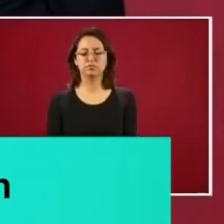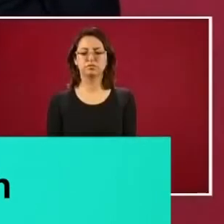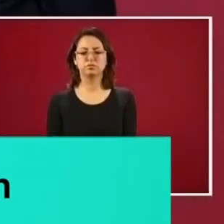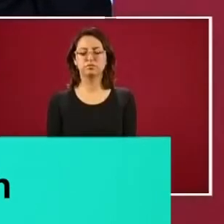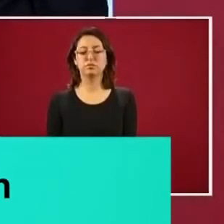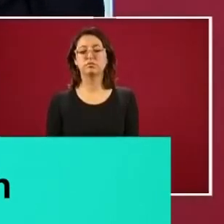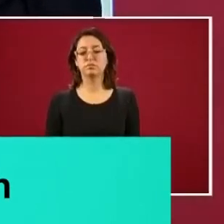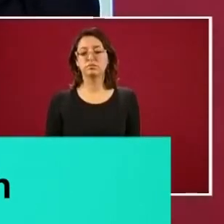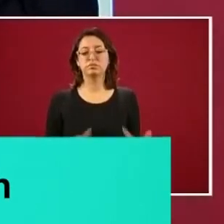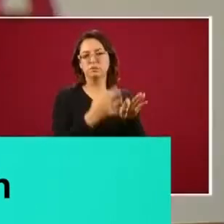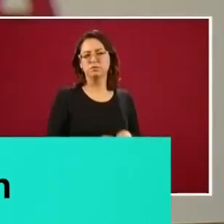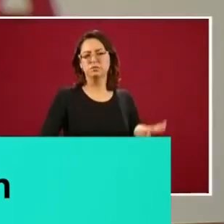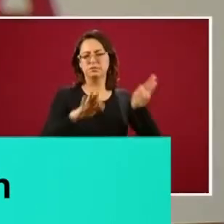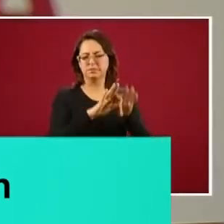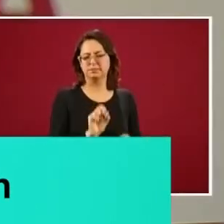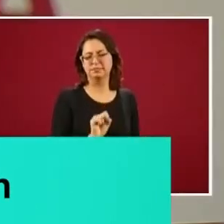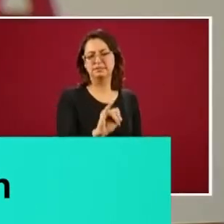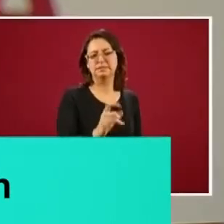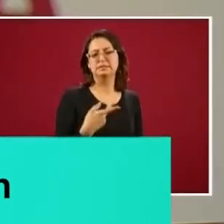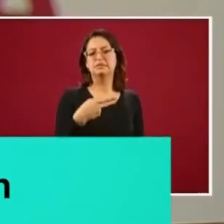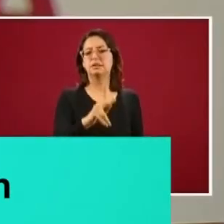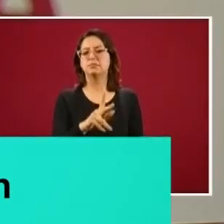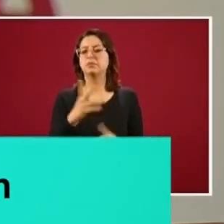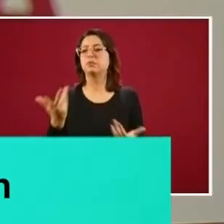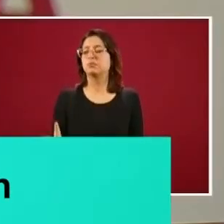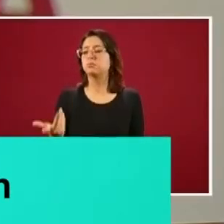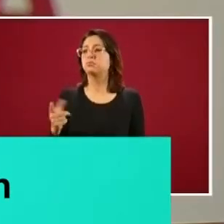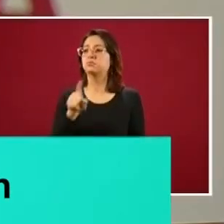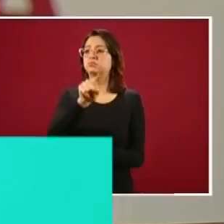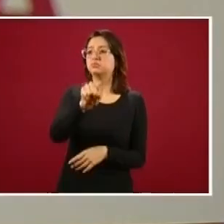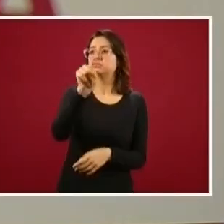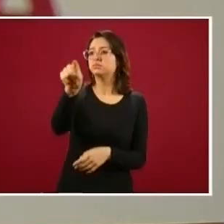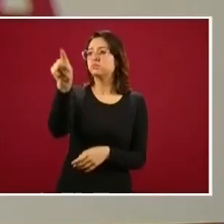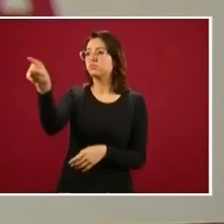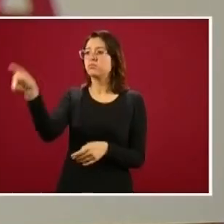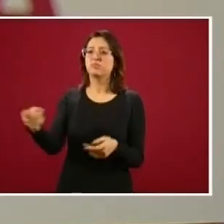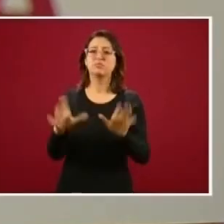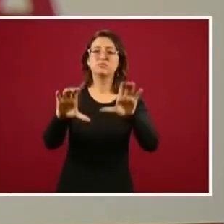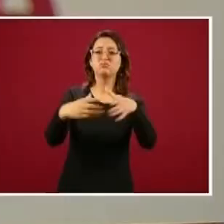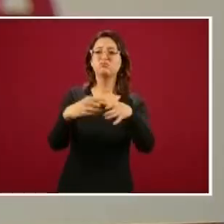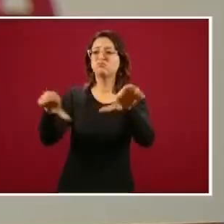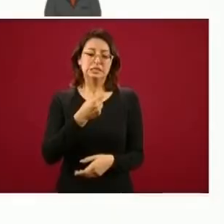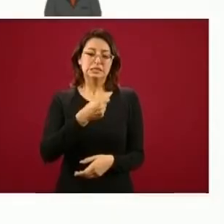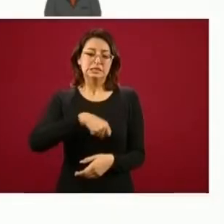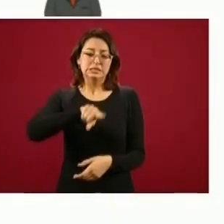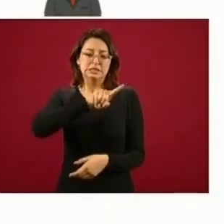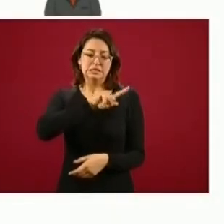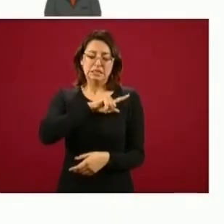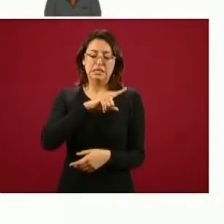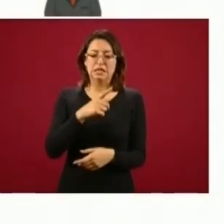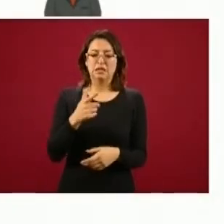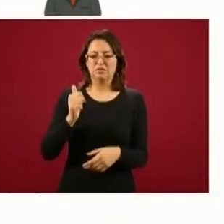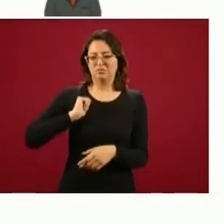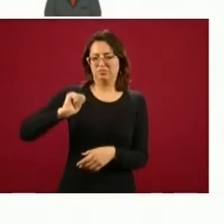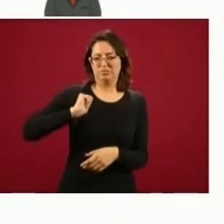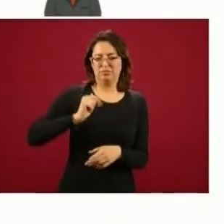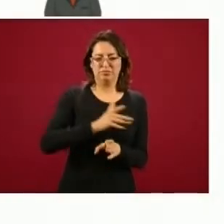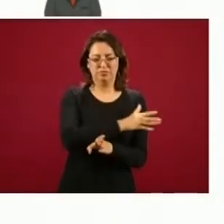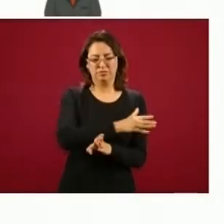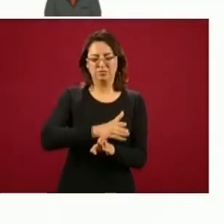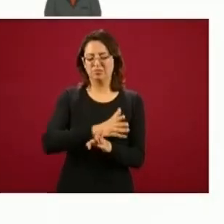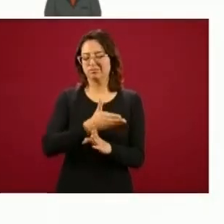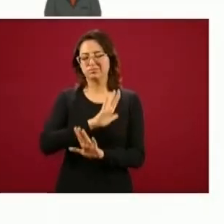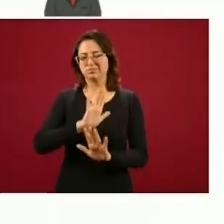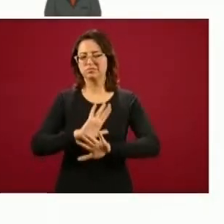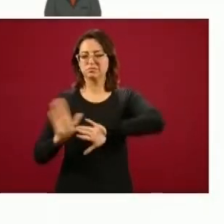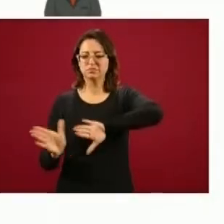equipos de salud para el bienestar de las poblaciones que han estado largamente abandonadas y con carencias importantes. Añadió que